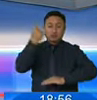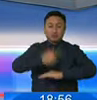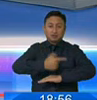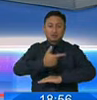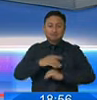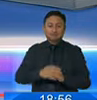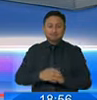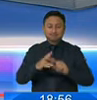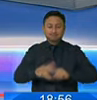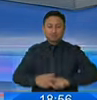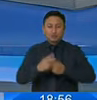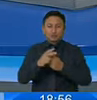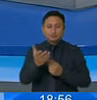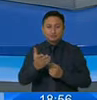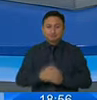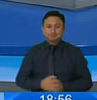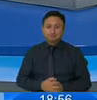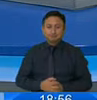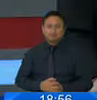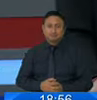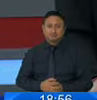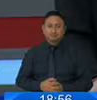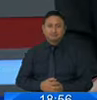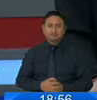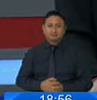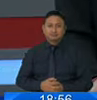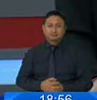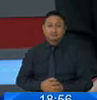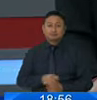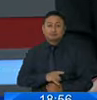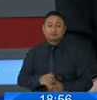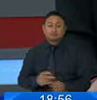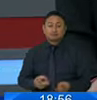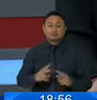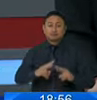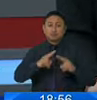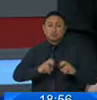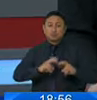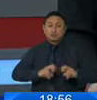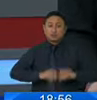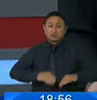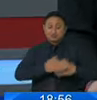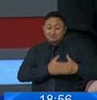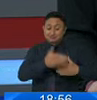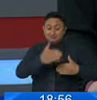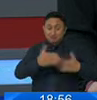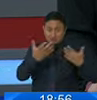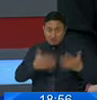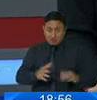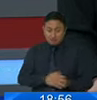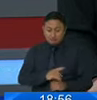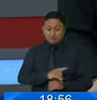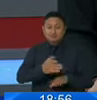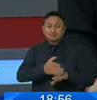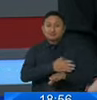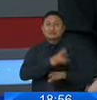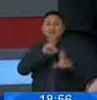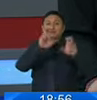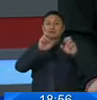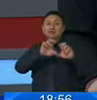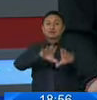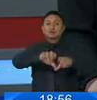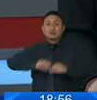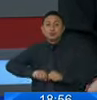esta jornada mitad de semana. Aquí iniciamos. Culminó la instrucción fiscal o etapa de investigación por el secuestro del ex